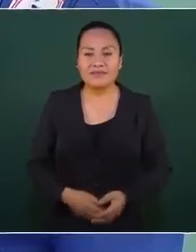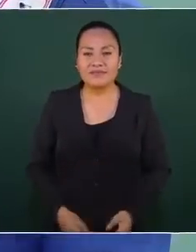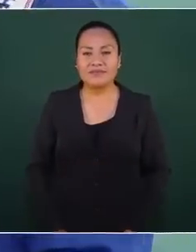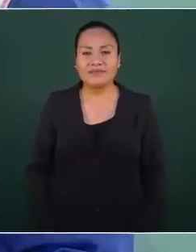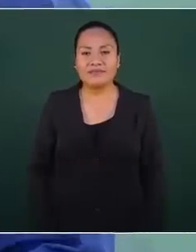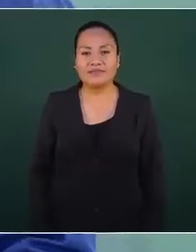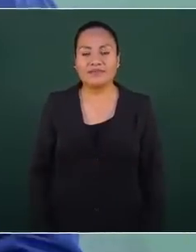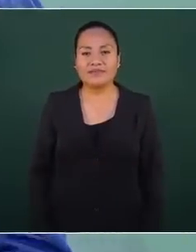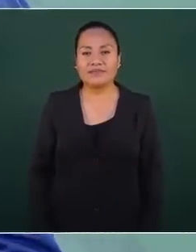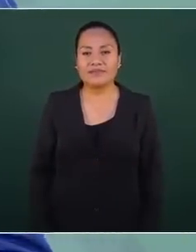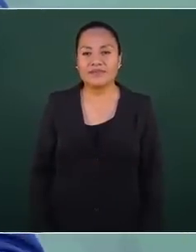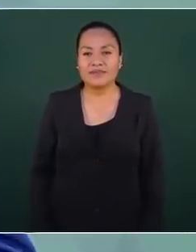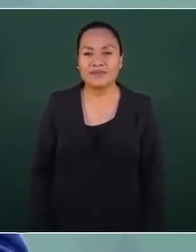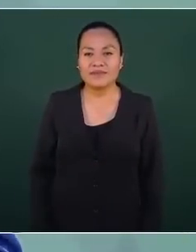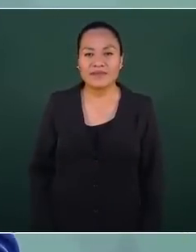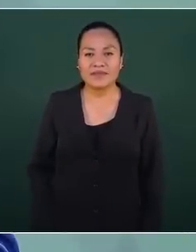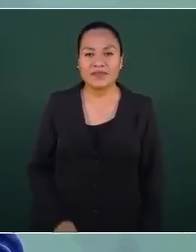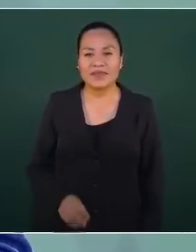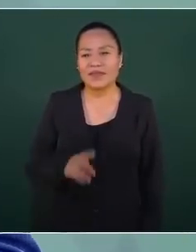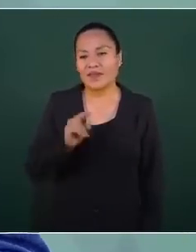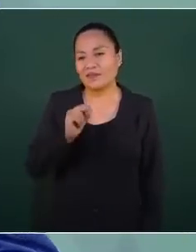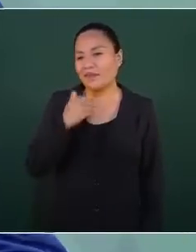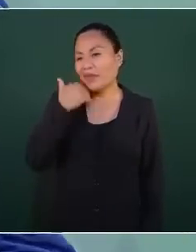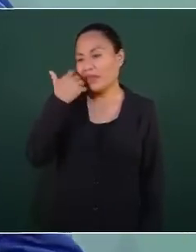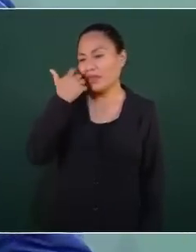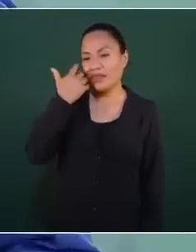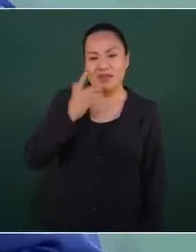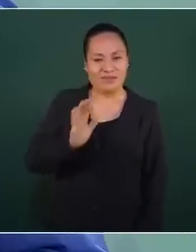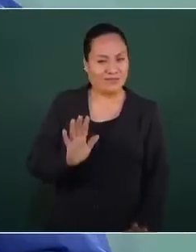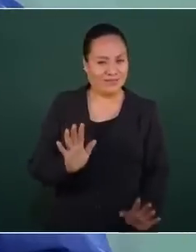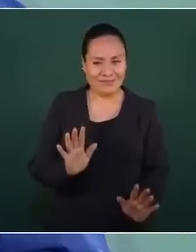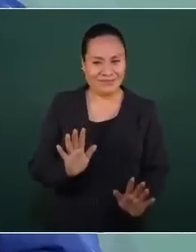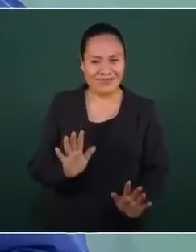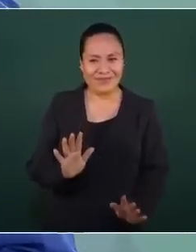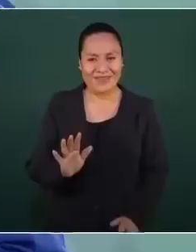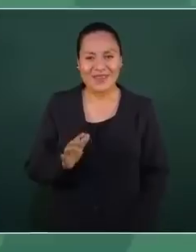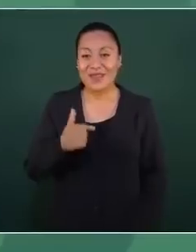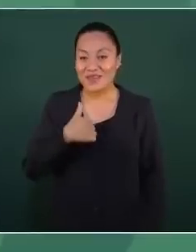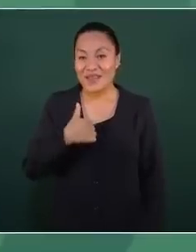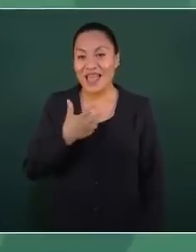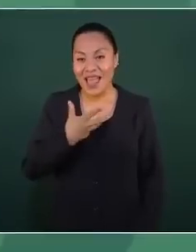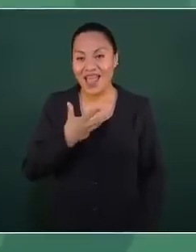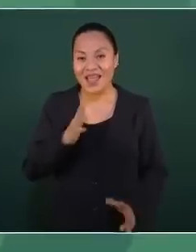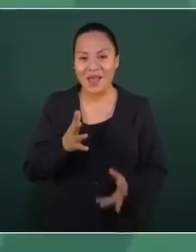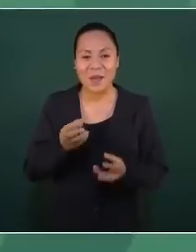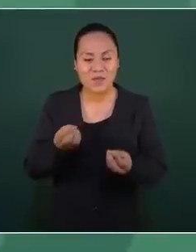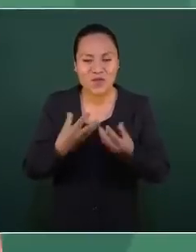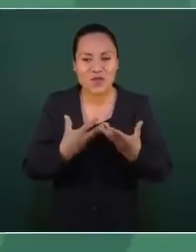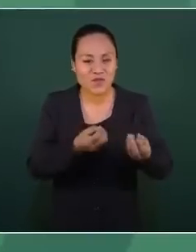No es para presumir, pero llevo pan bastante y